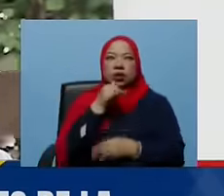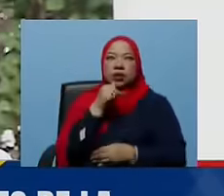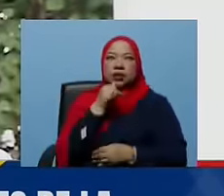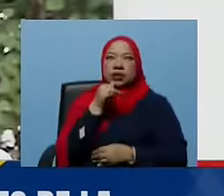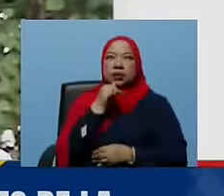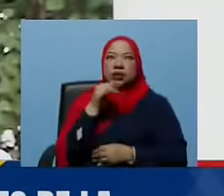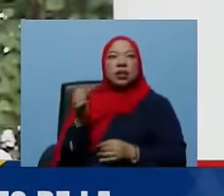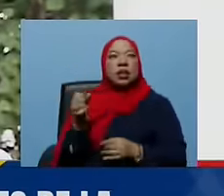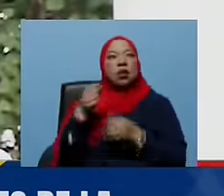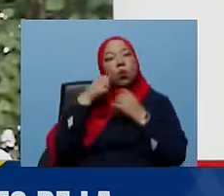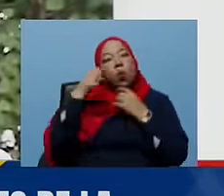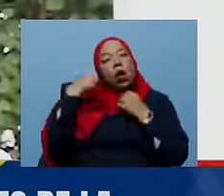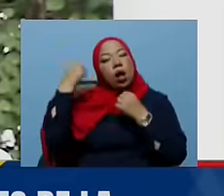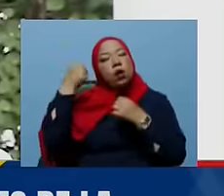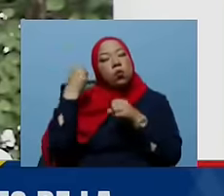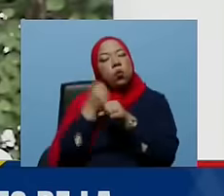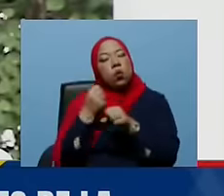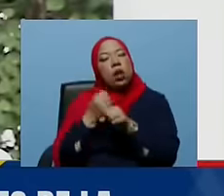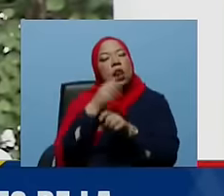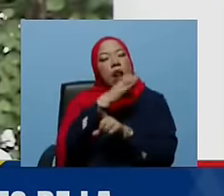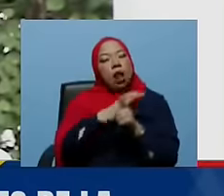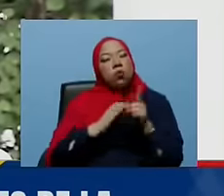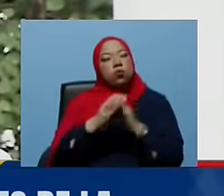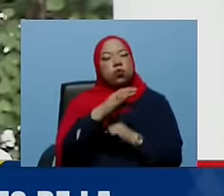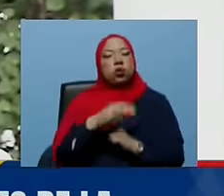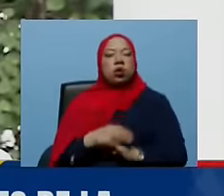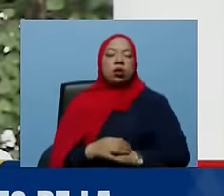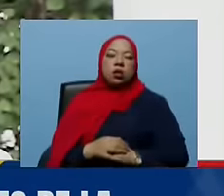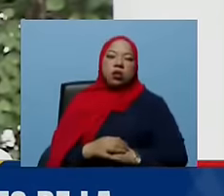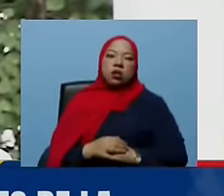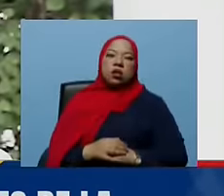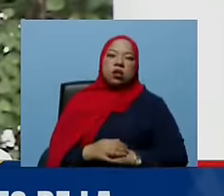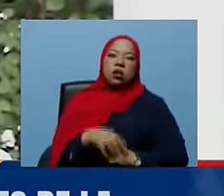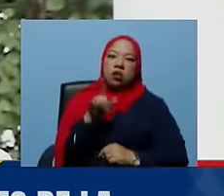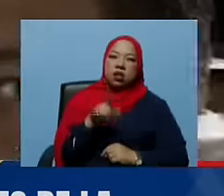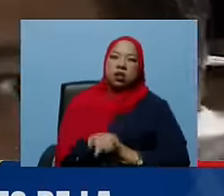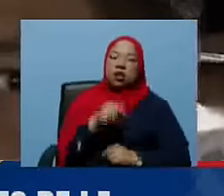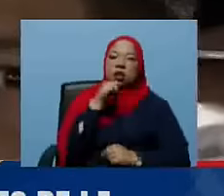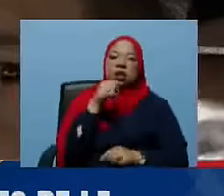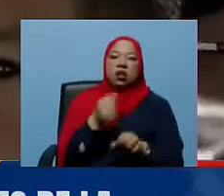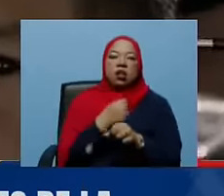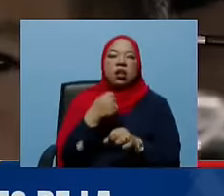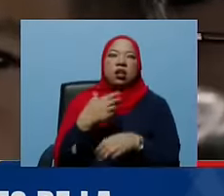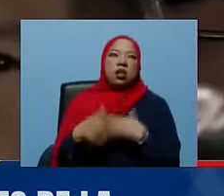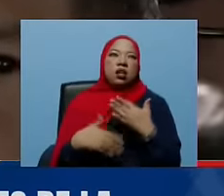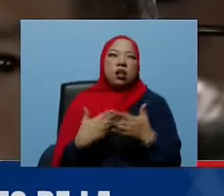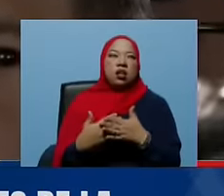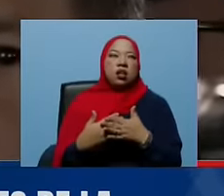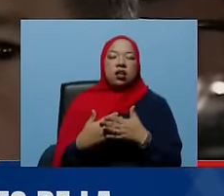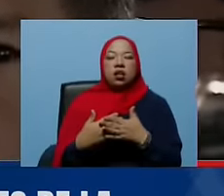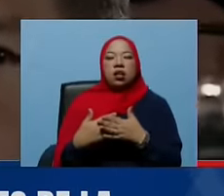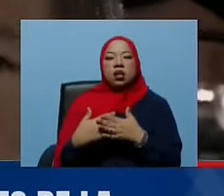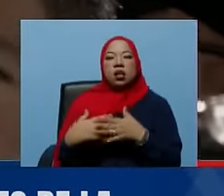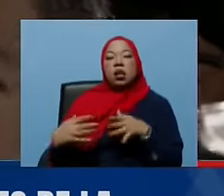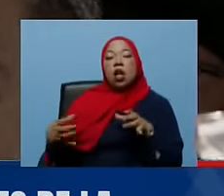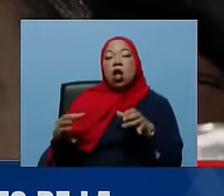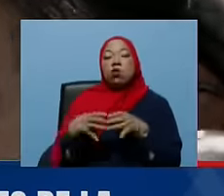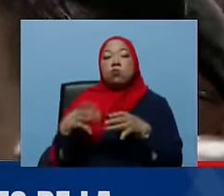Estamos luchando también a nivel de la cultura, también es una batalla de David contra